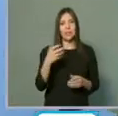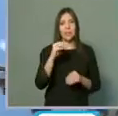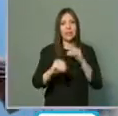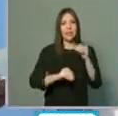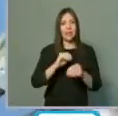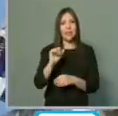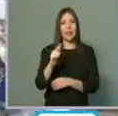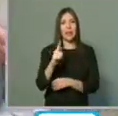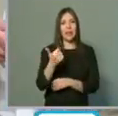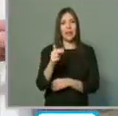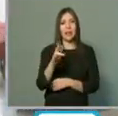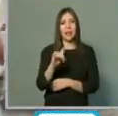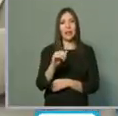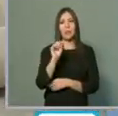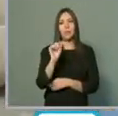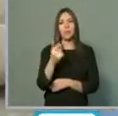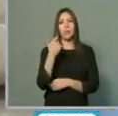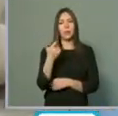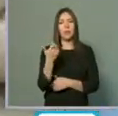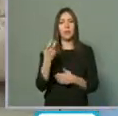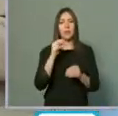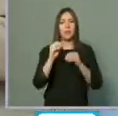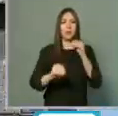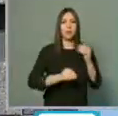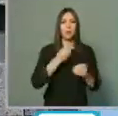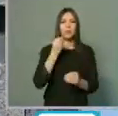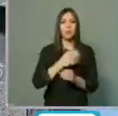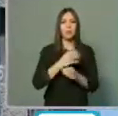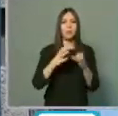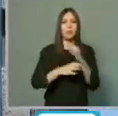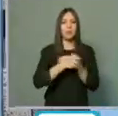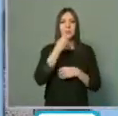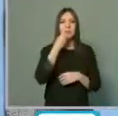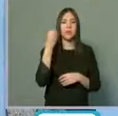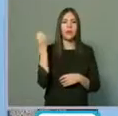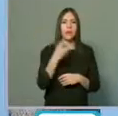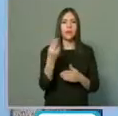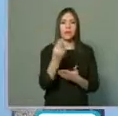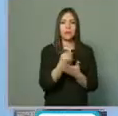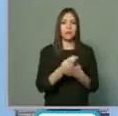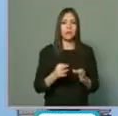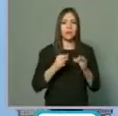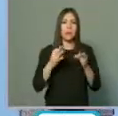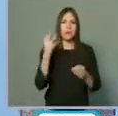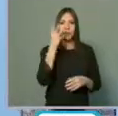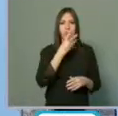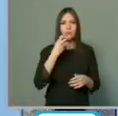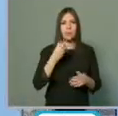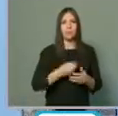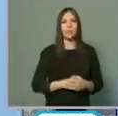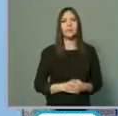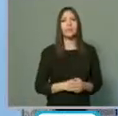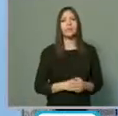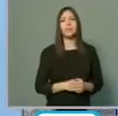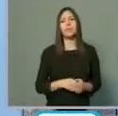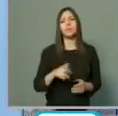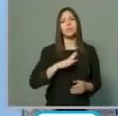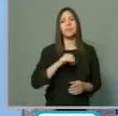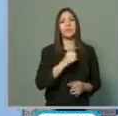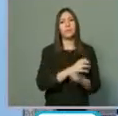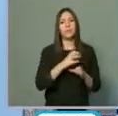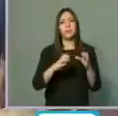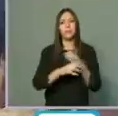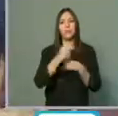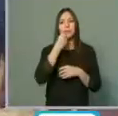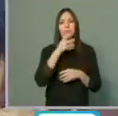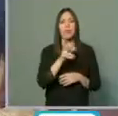poco dinero, porque no tenemos mucho, pero cosas bien diseñadas y bien bonitas, ¿no? Claro. Fíjate, hay un anexo muy padre.